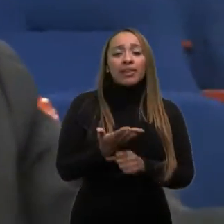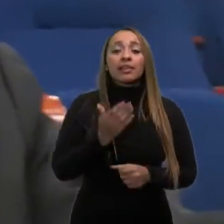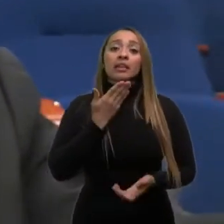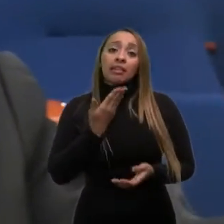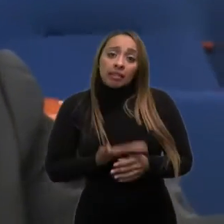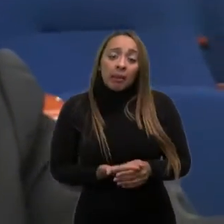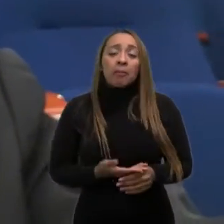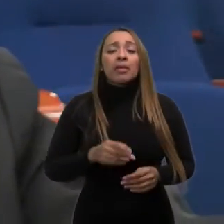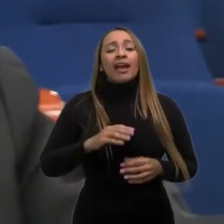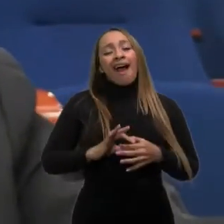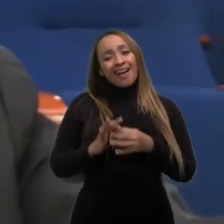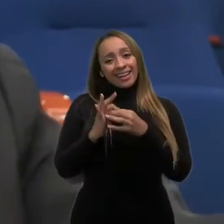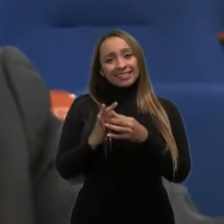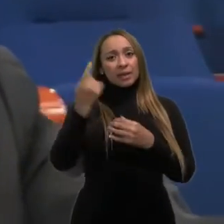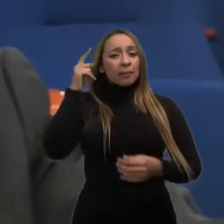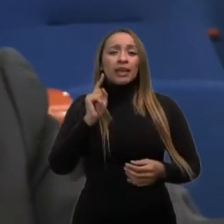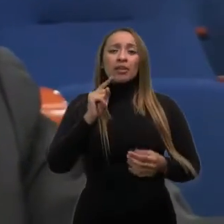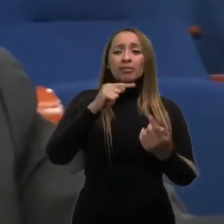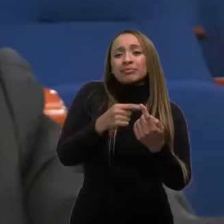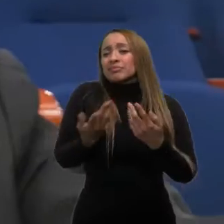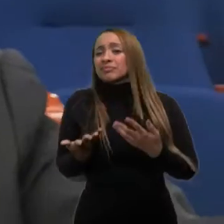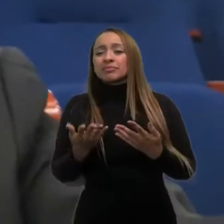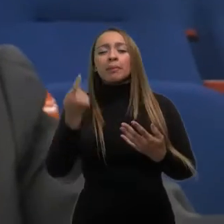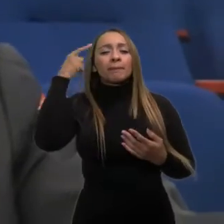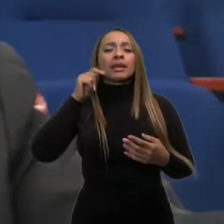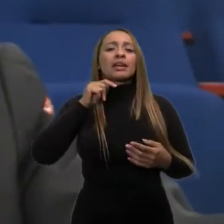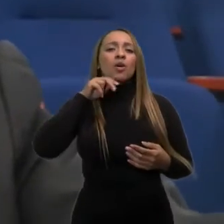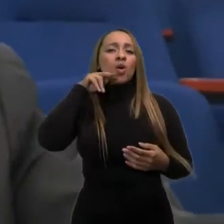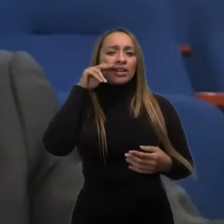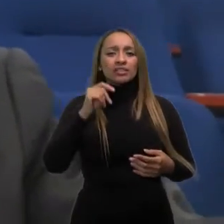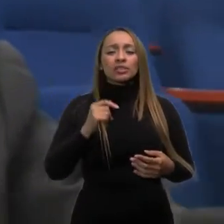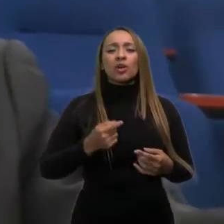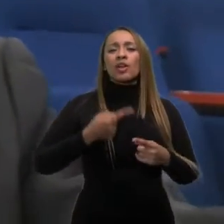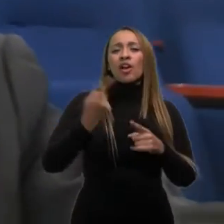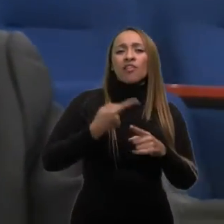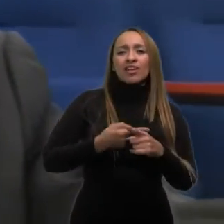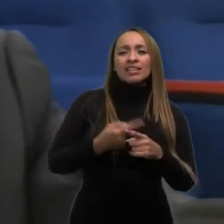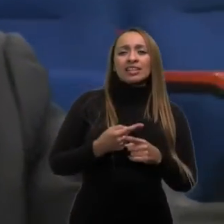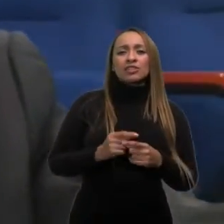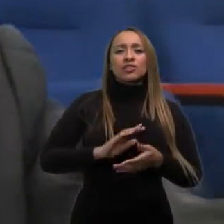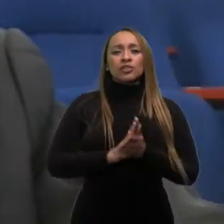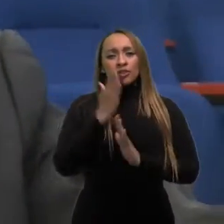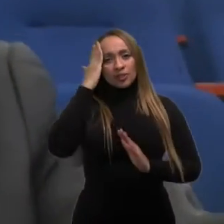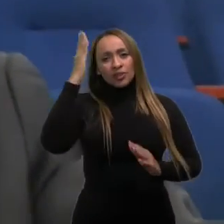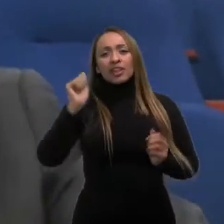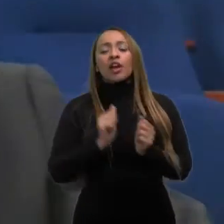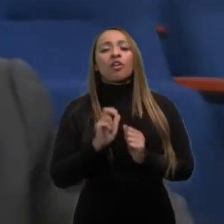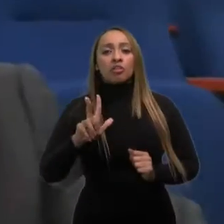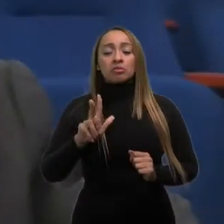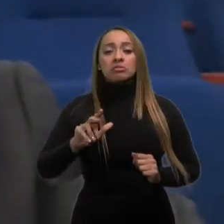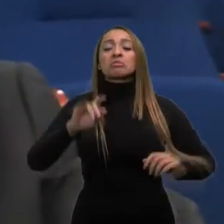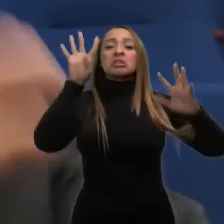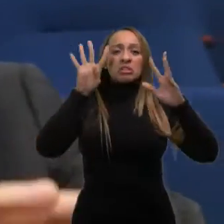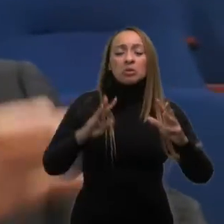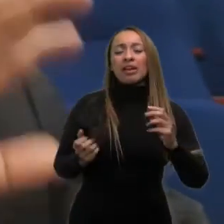pero también significa agradecer. Pero de una u otra manera, orar significa estar en relacionamiento con Dios todos los días. No importa